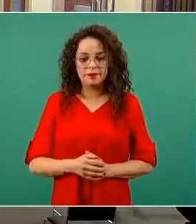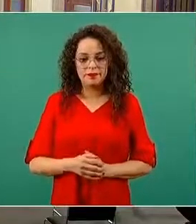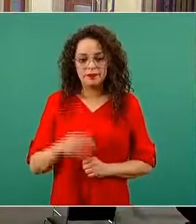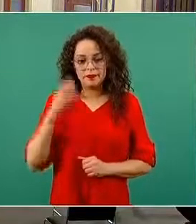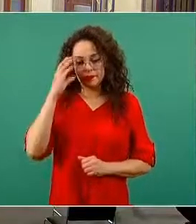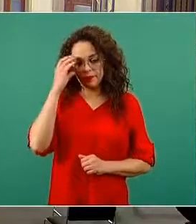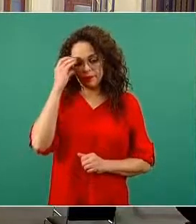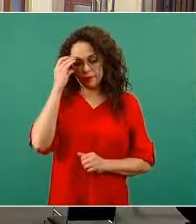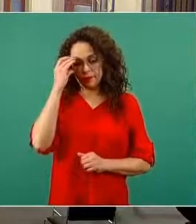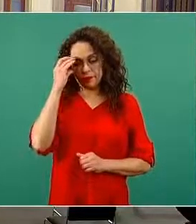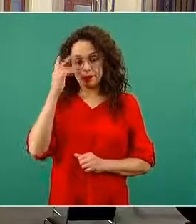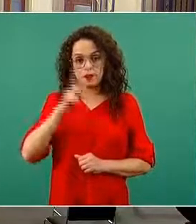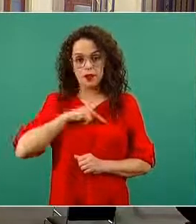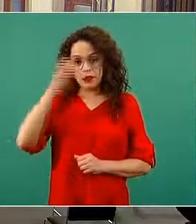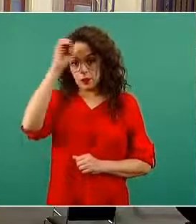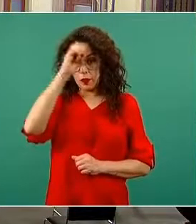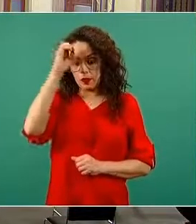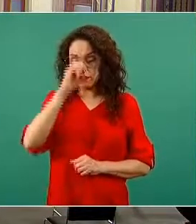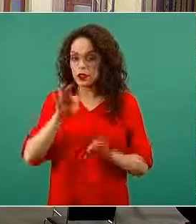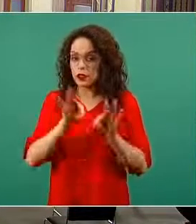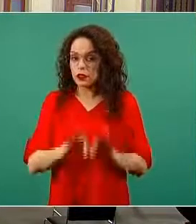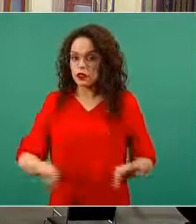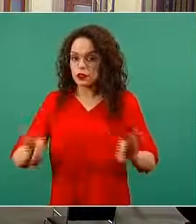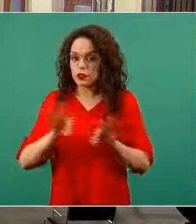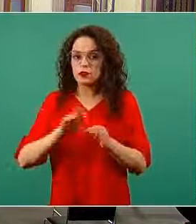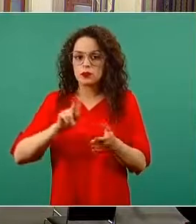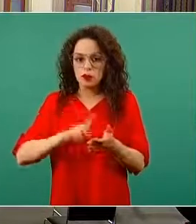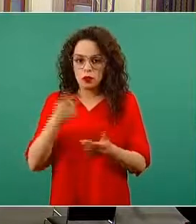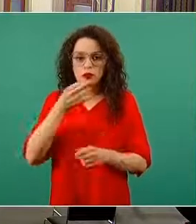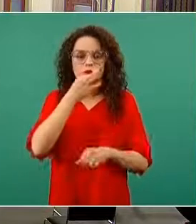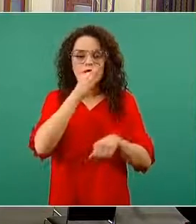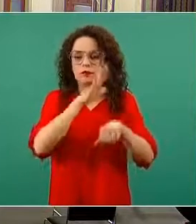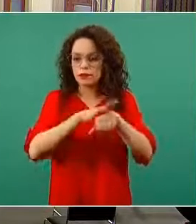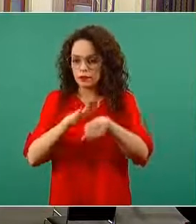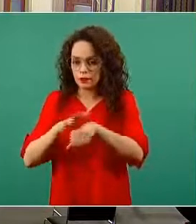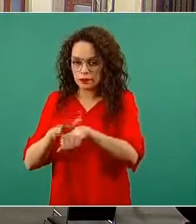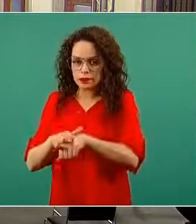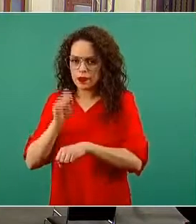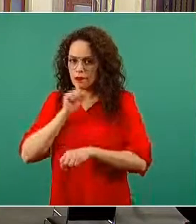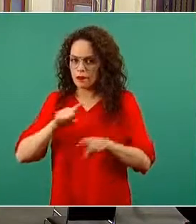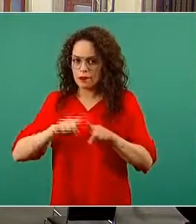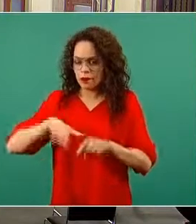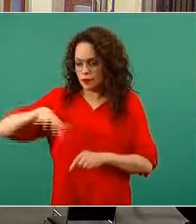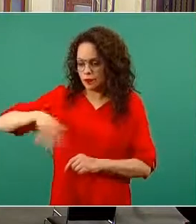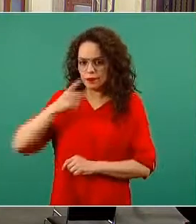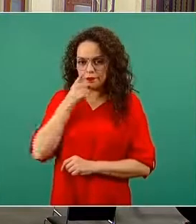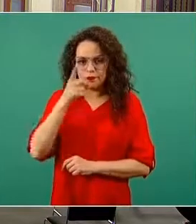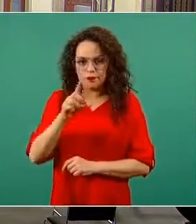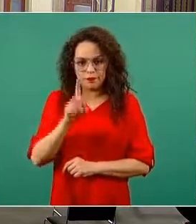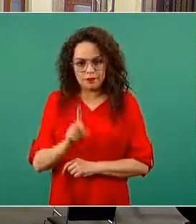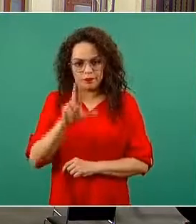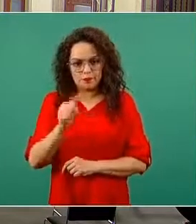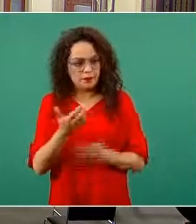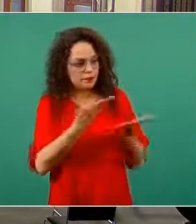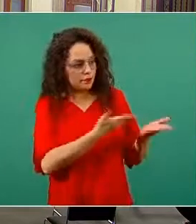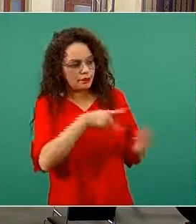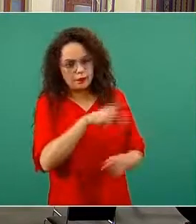muy importante de nuevo hacer el llamado, tal cual lo comentaba la doctora Carla Berdichevsky,